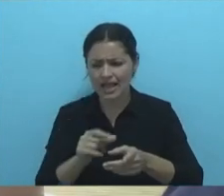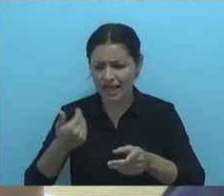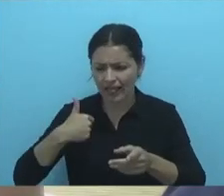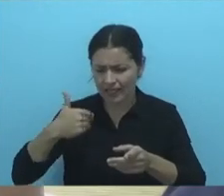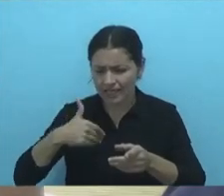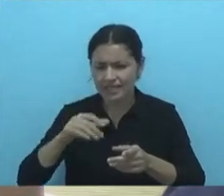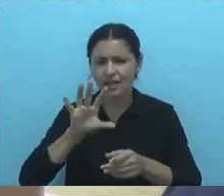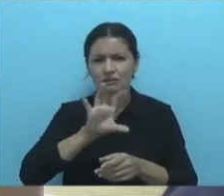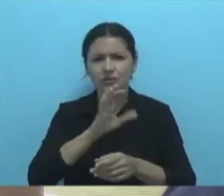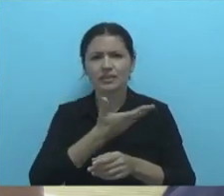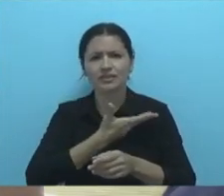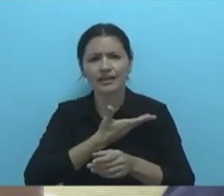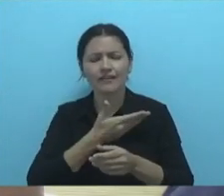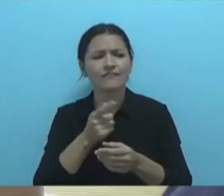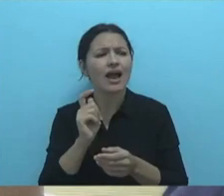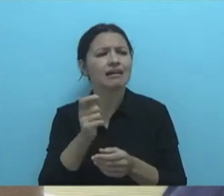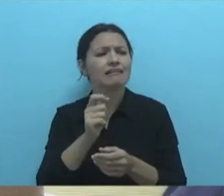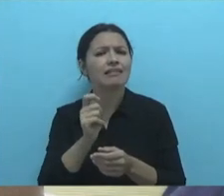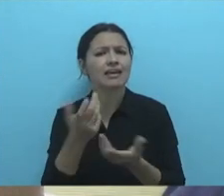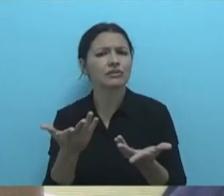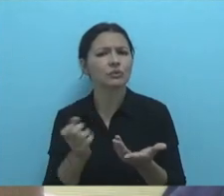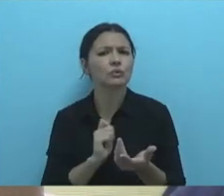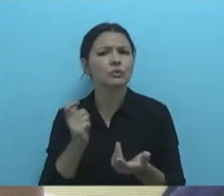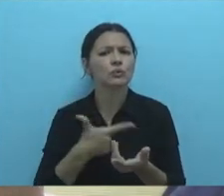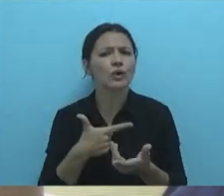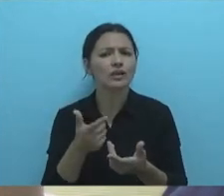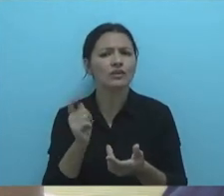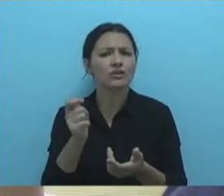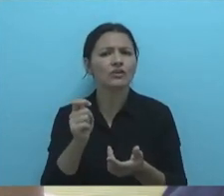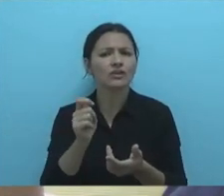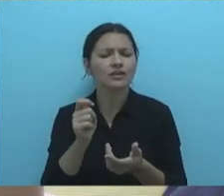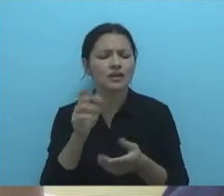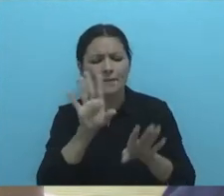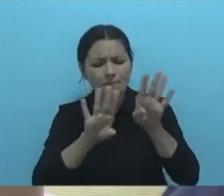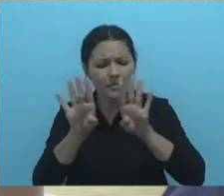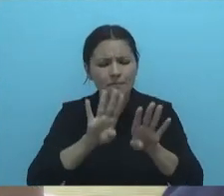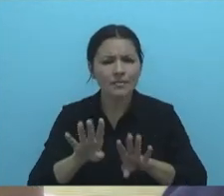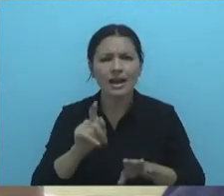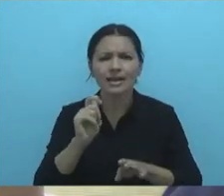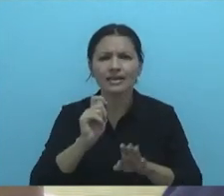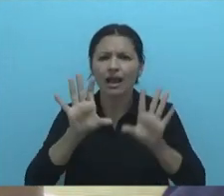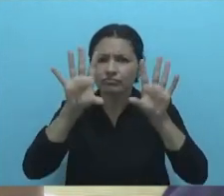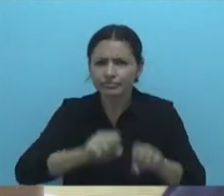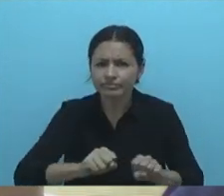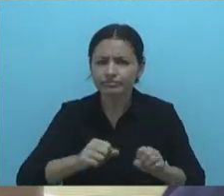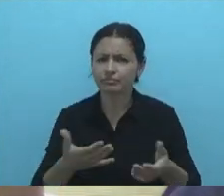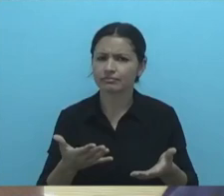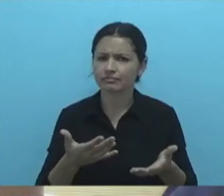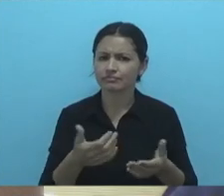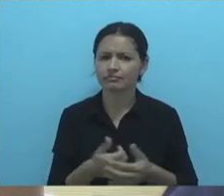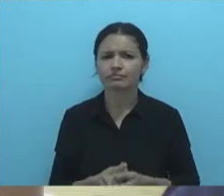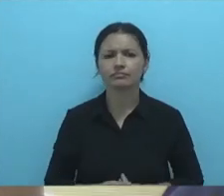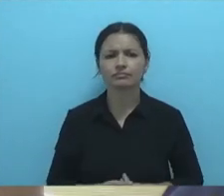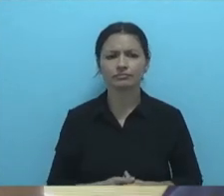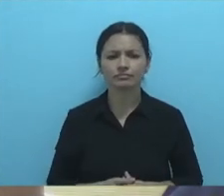de la provincia de Santa Fe Y de quién es verdaderamente la planificación sobre la explotación de esa riquezas